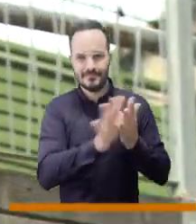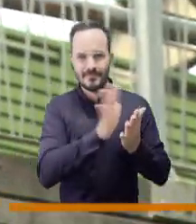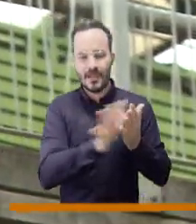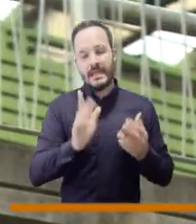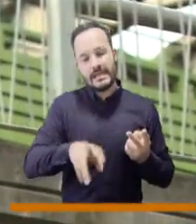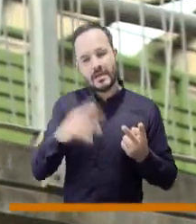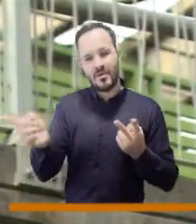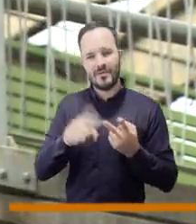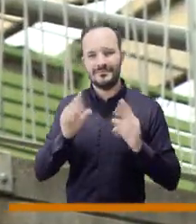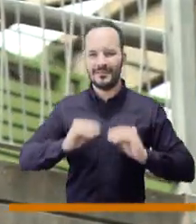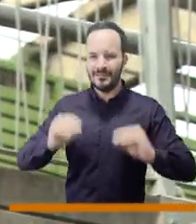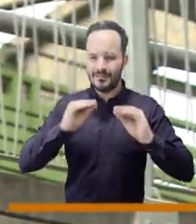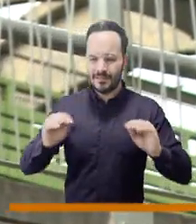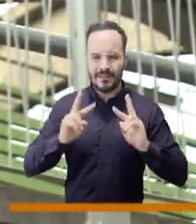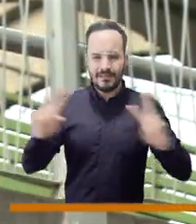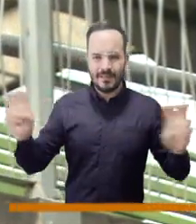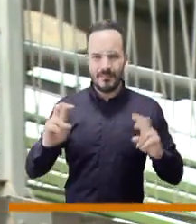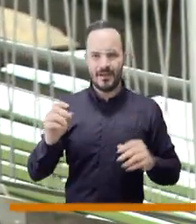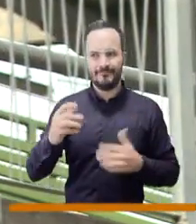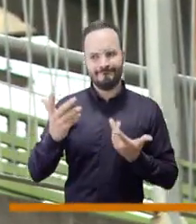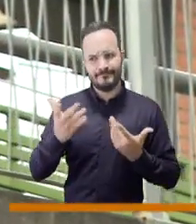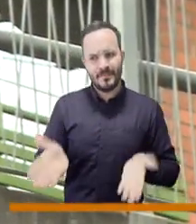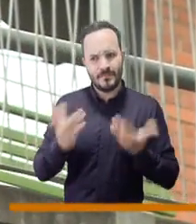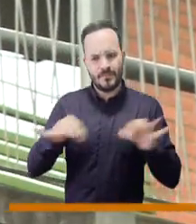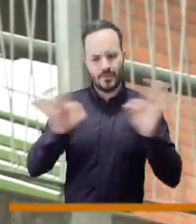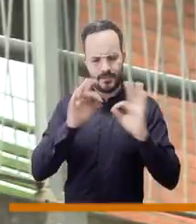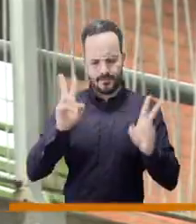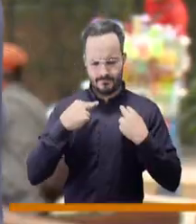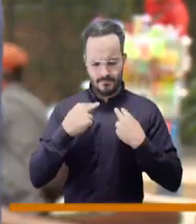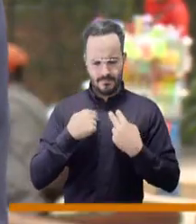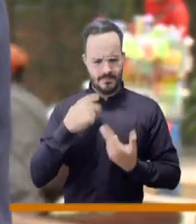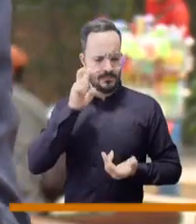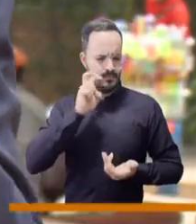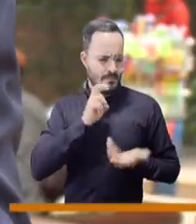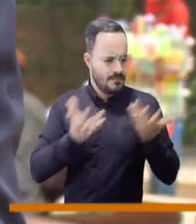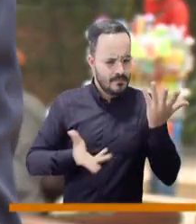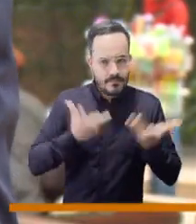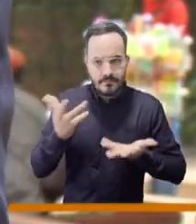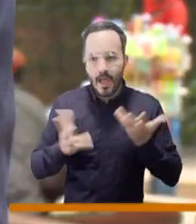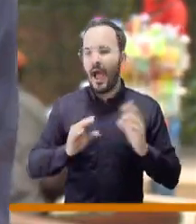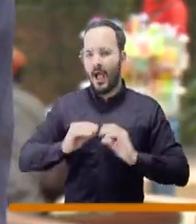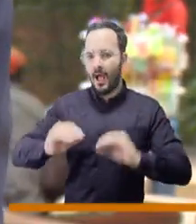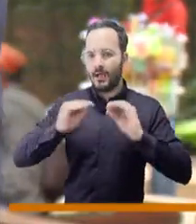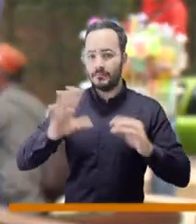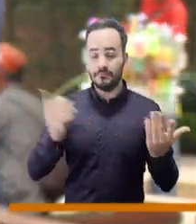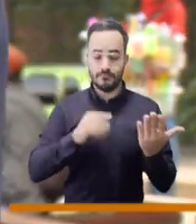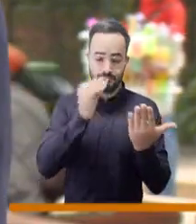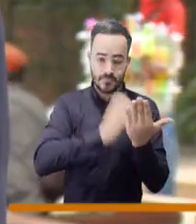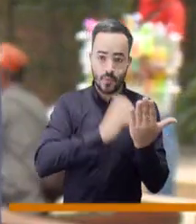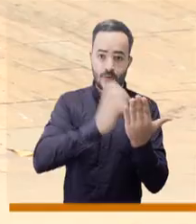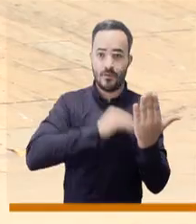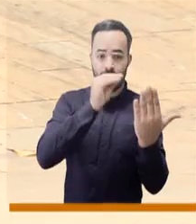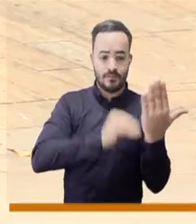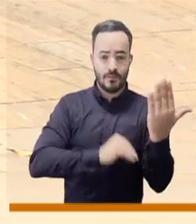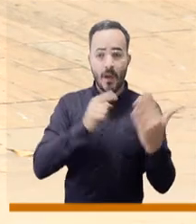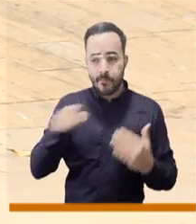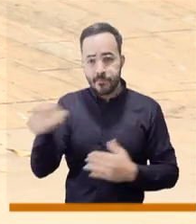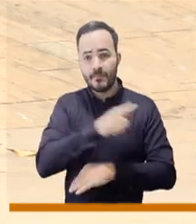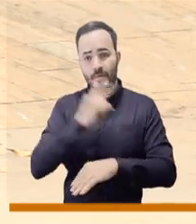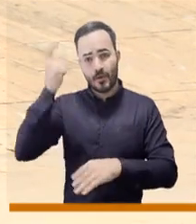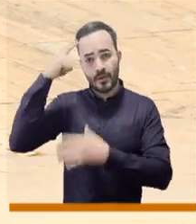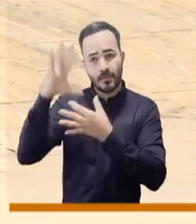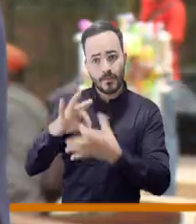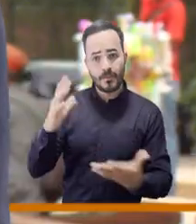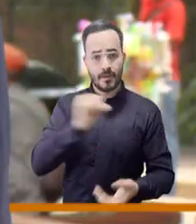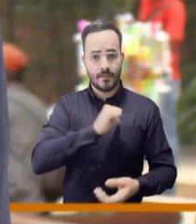educación para la sexualidad, que haya un currículo, un pensum que en las instituciones públicas y privadas de